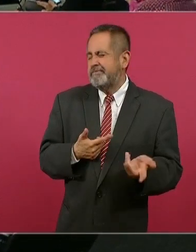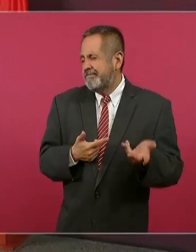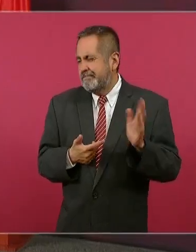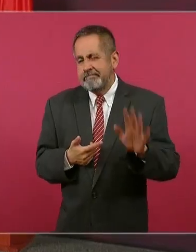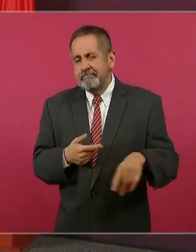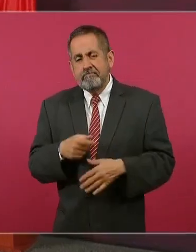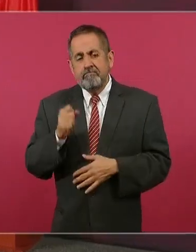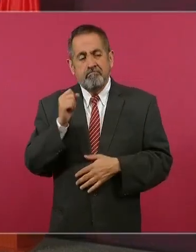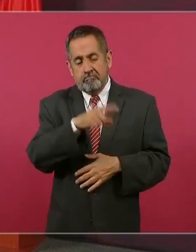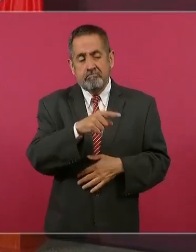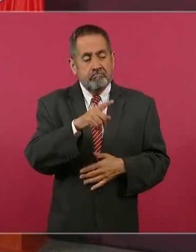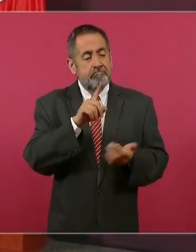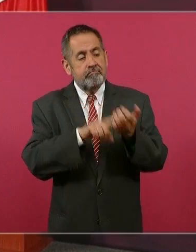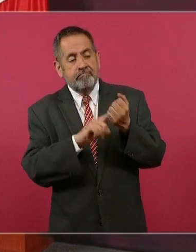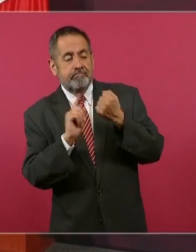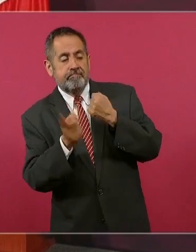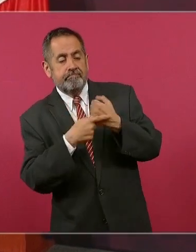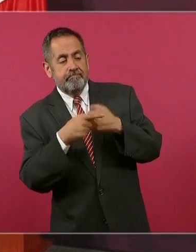de cómo ve